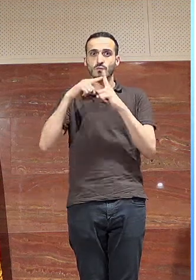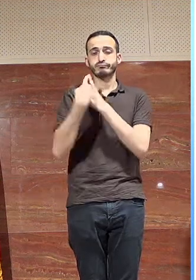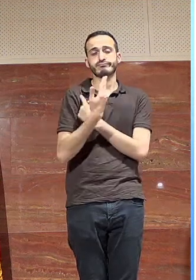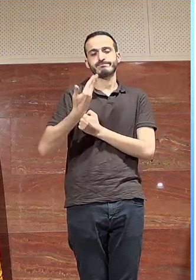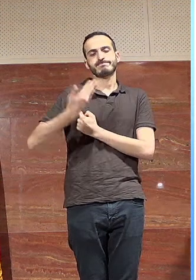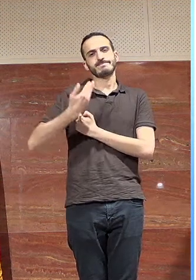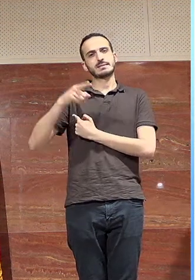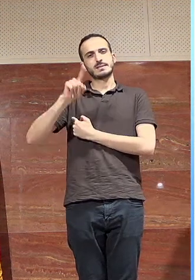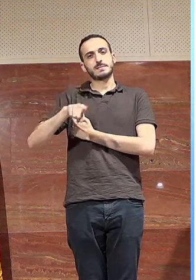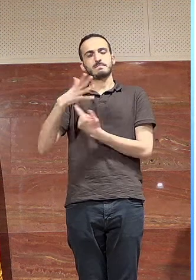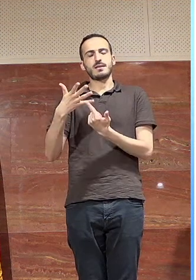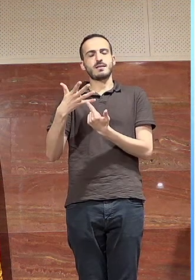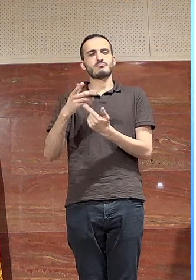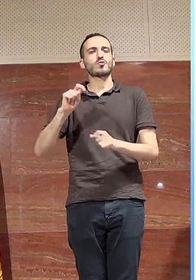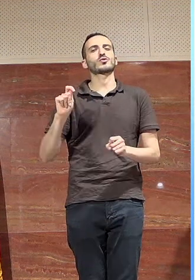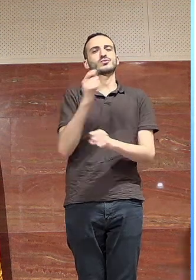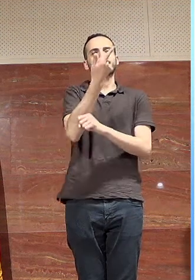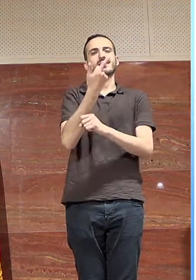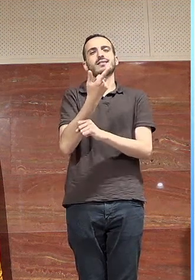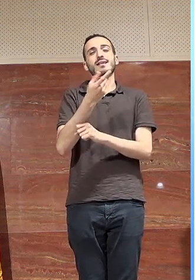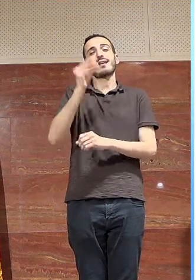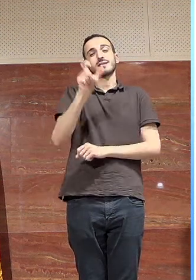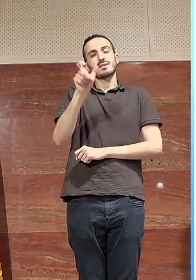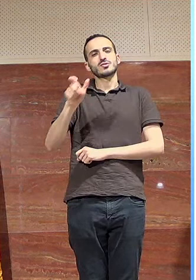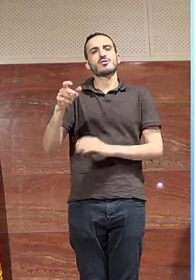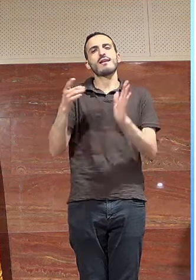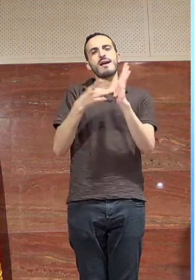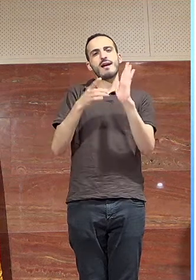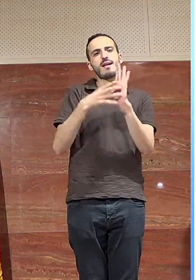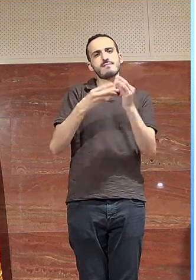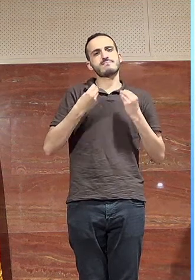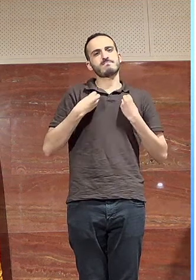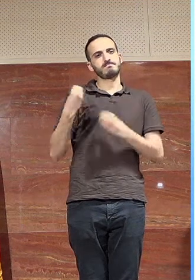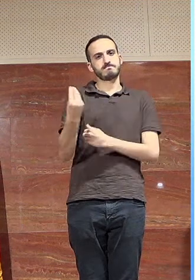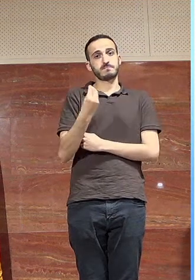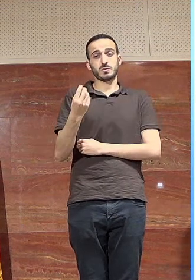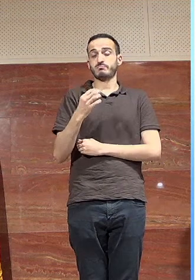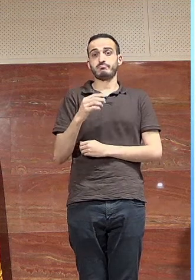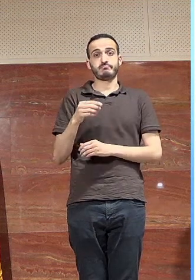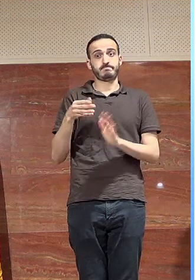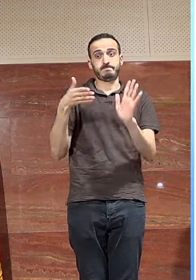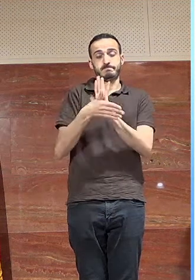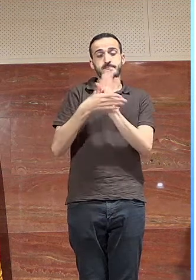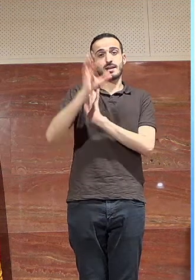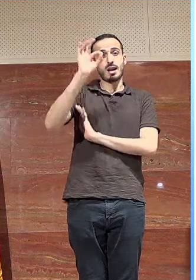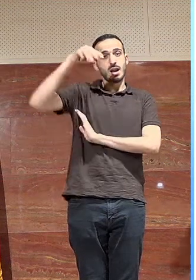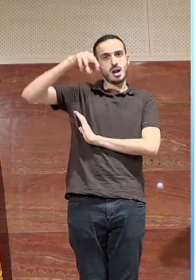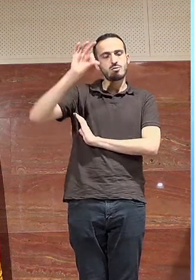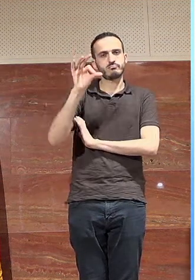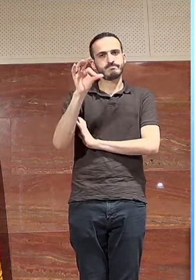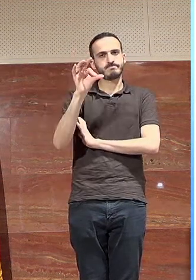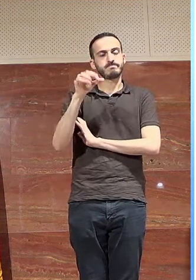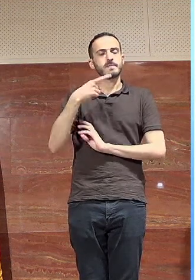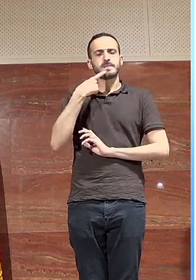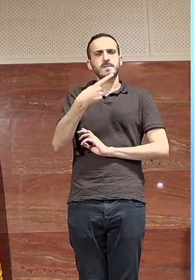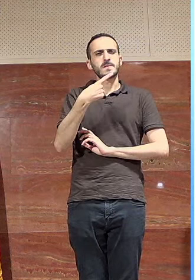cuenta para conseguir esa calidad de vida, según la definición de la Organización Mundial de la Salud, es tener la posibilidad de